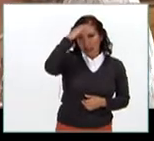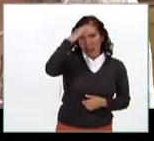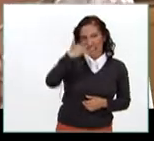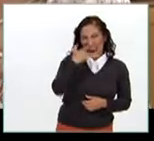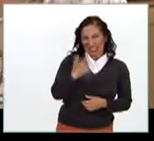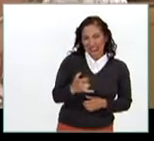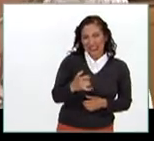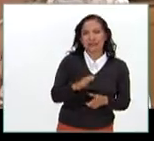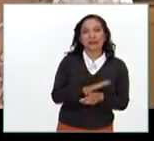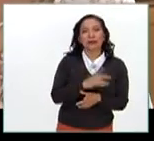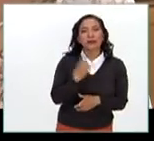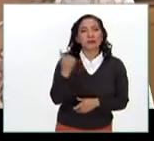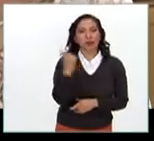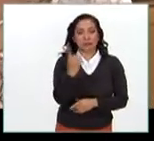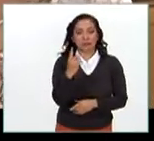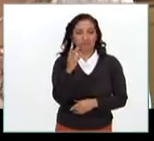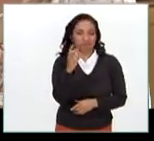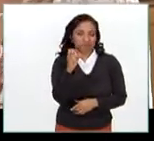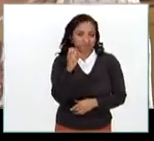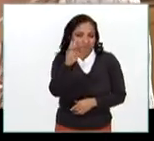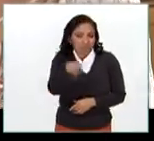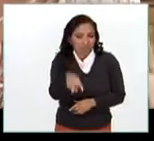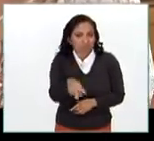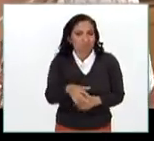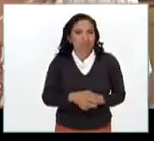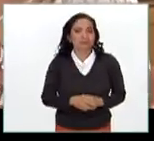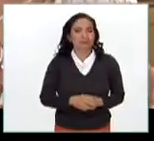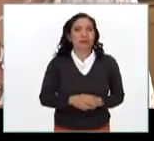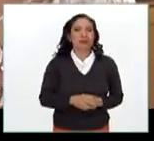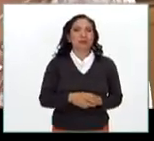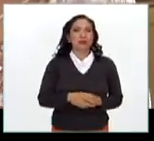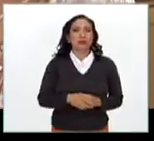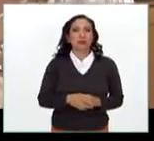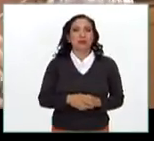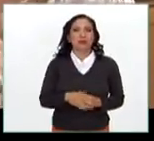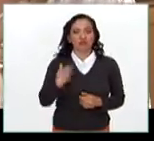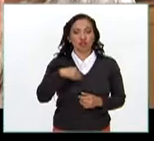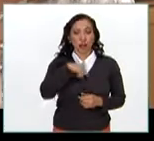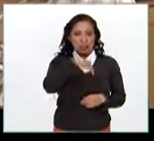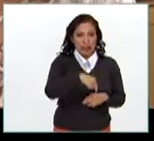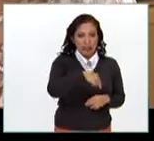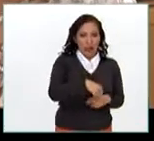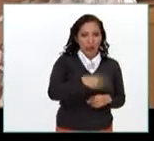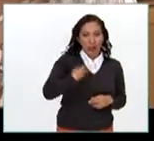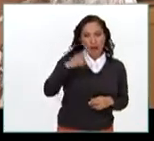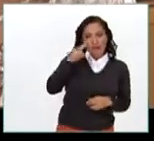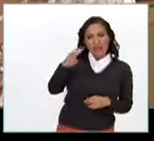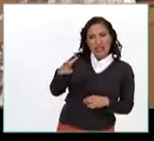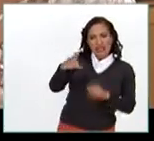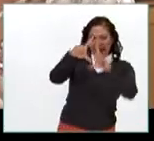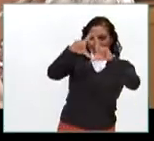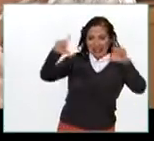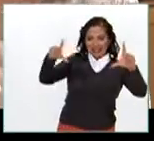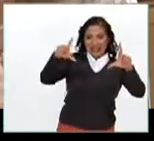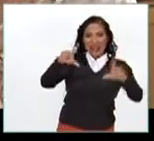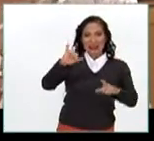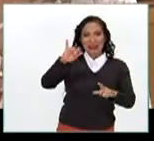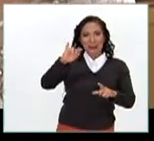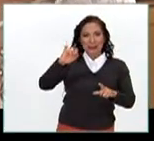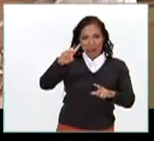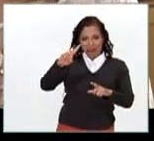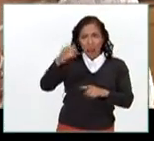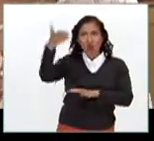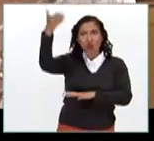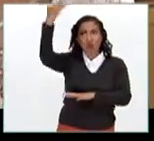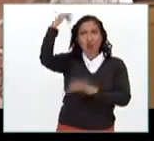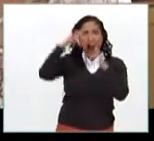sido curiosa porque en efecto nosotros, el día que yo vi un iPad, que fue ya hace mucho